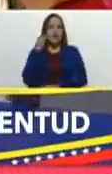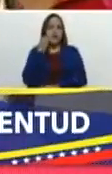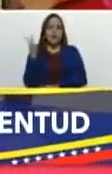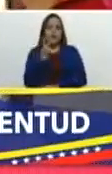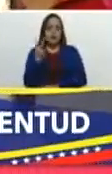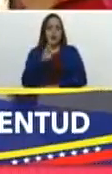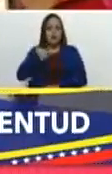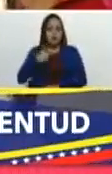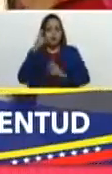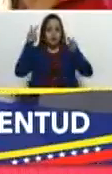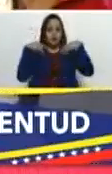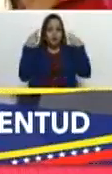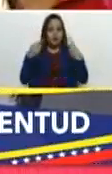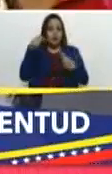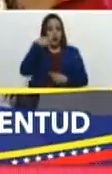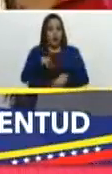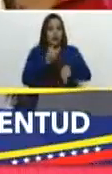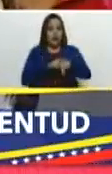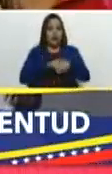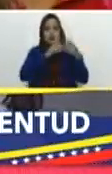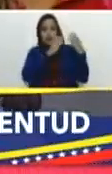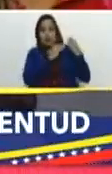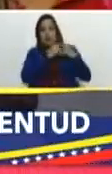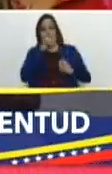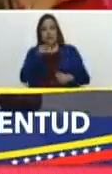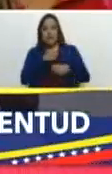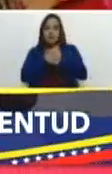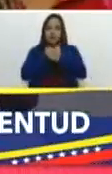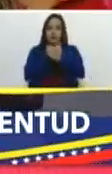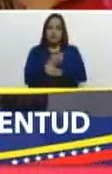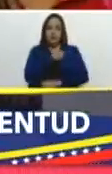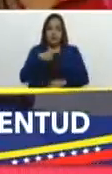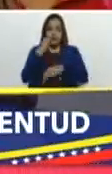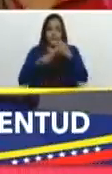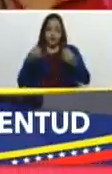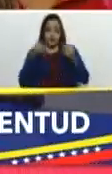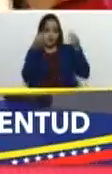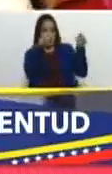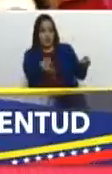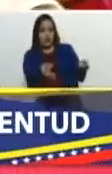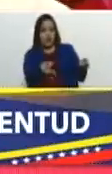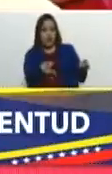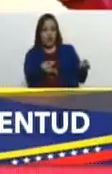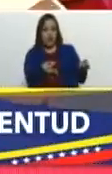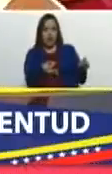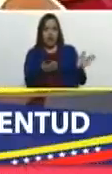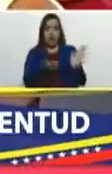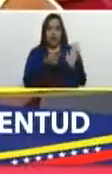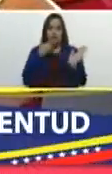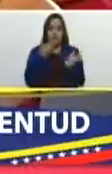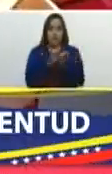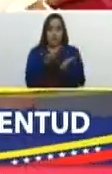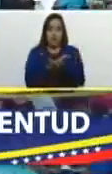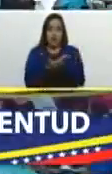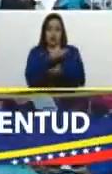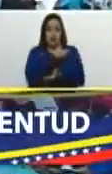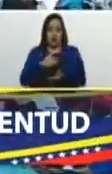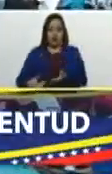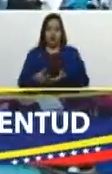Hoy, en medio de esa esperanza y de ese amor, queremos hacer la entrega de estas propuestas,